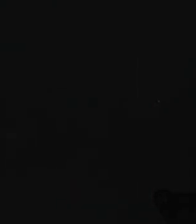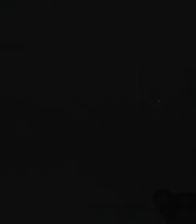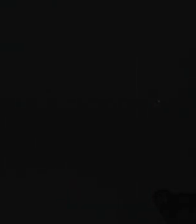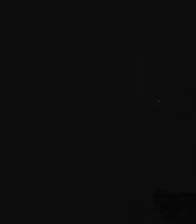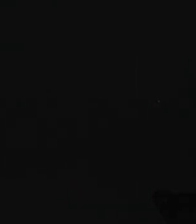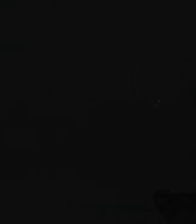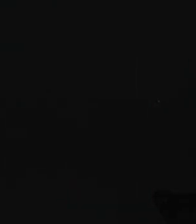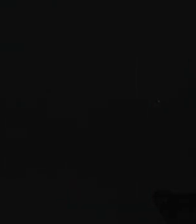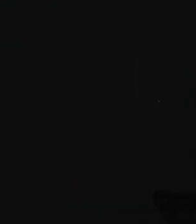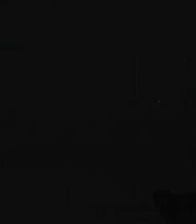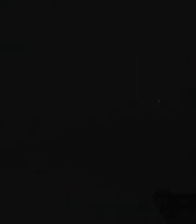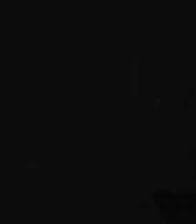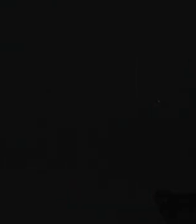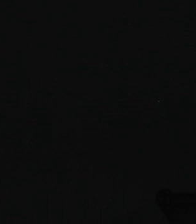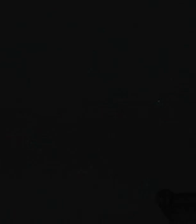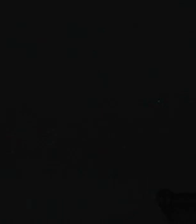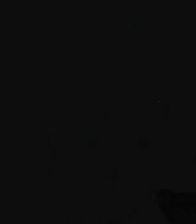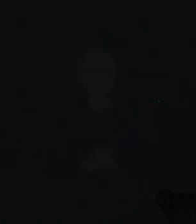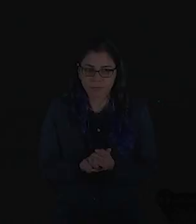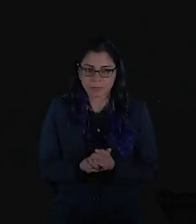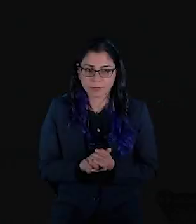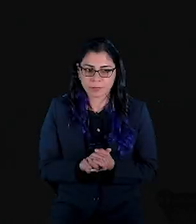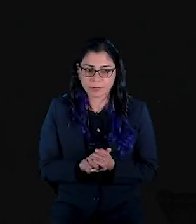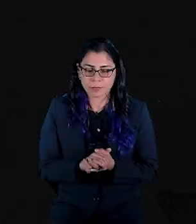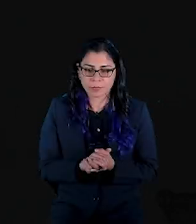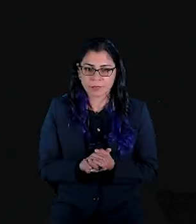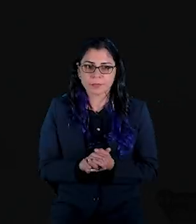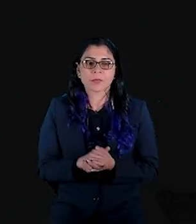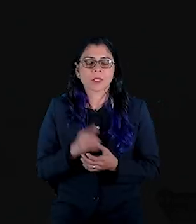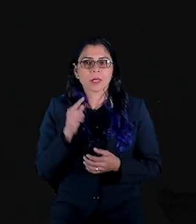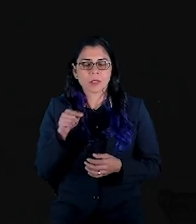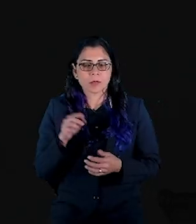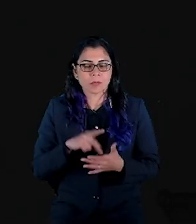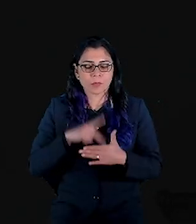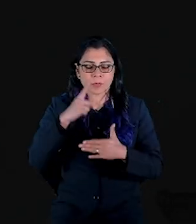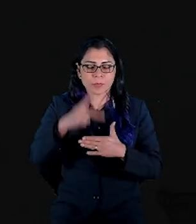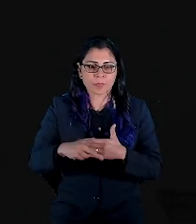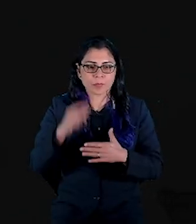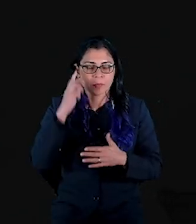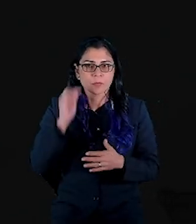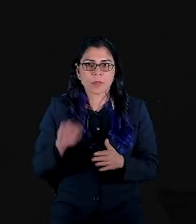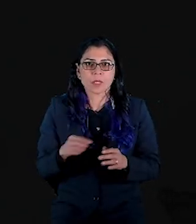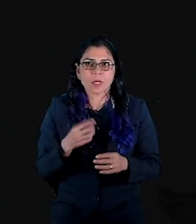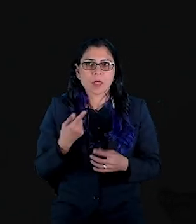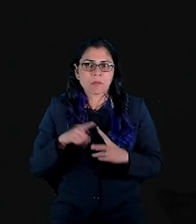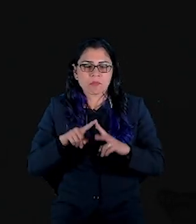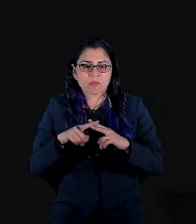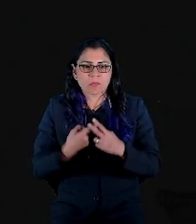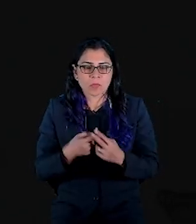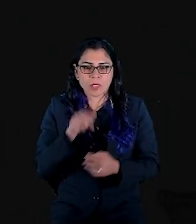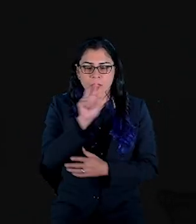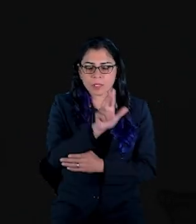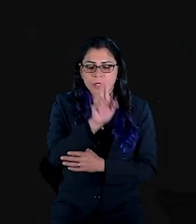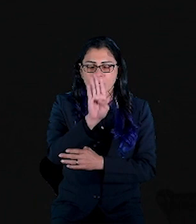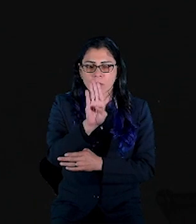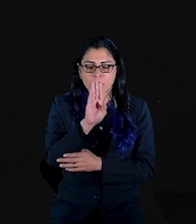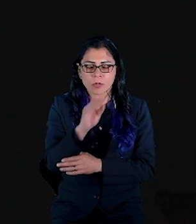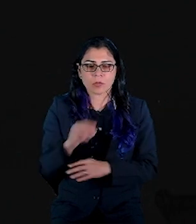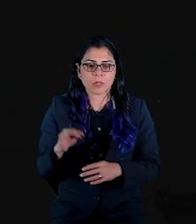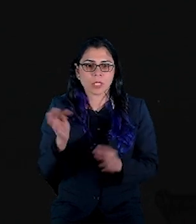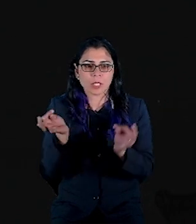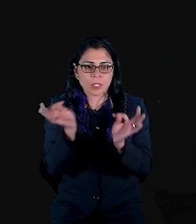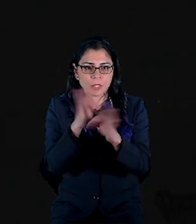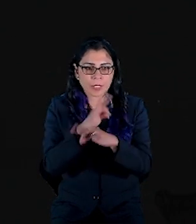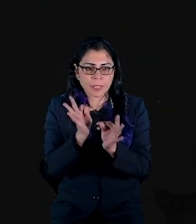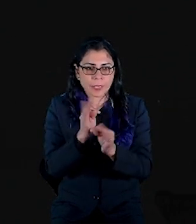sostenible este este programa concluyó con después de 34 eh talleres a lo